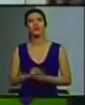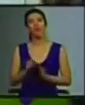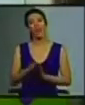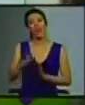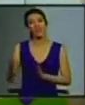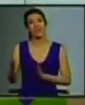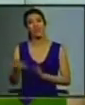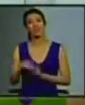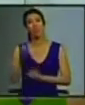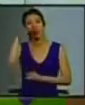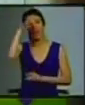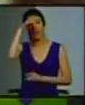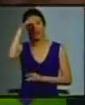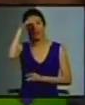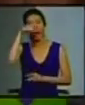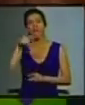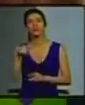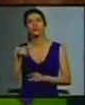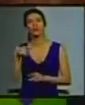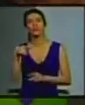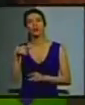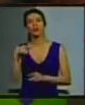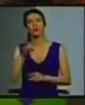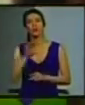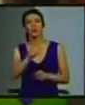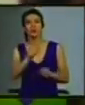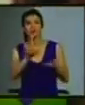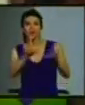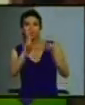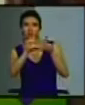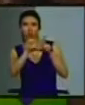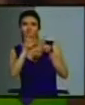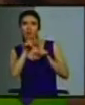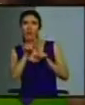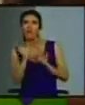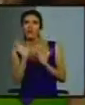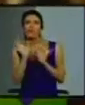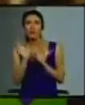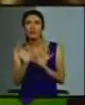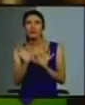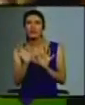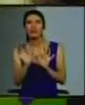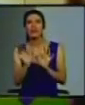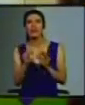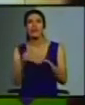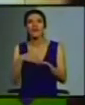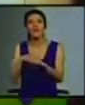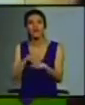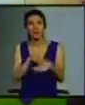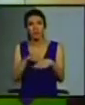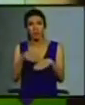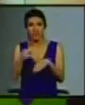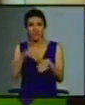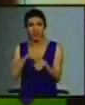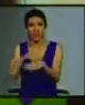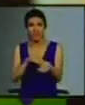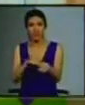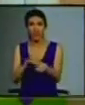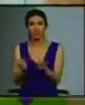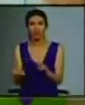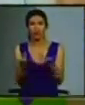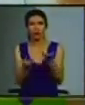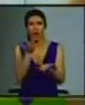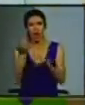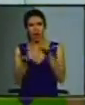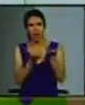Vecinos de Puente Alto captaron lo que se conoce como impresionantes imágenes, pero del momento preciso, exacto. Un bus del Transantiago, como lo ven, explota en